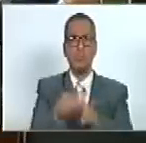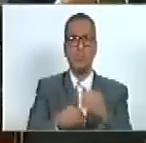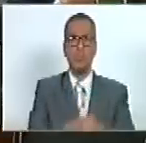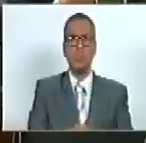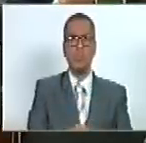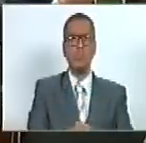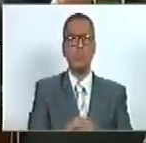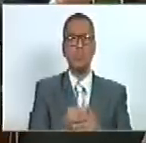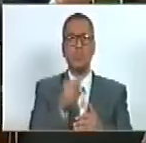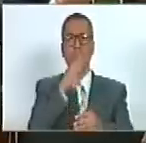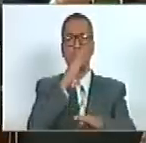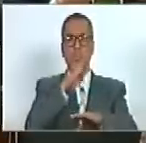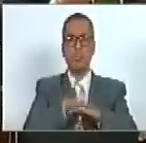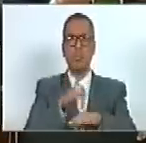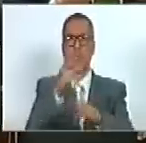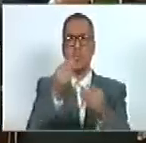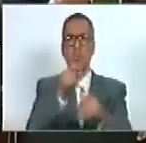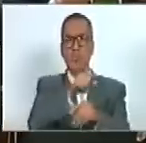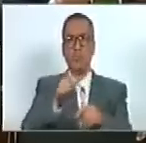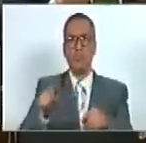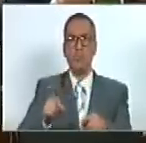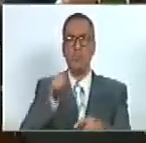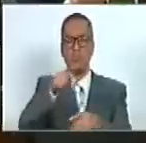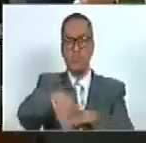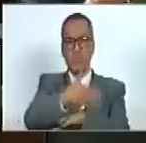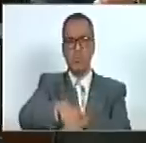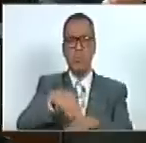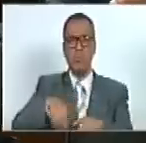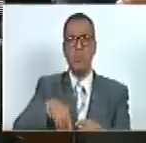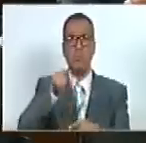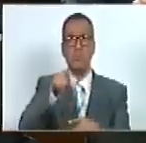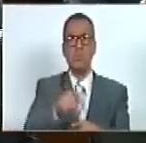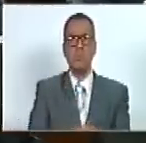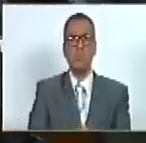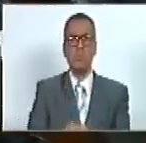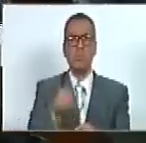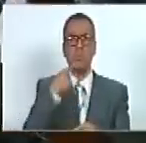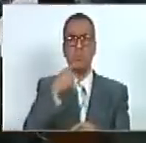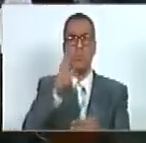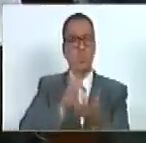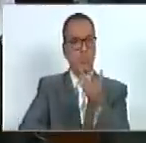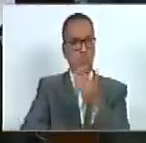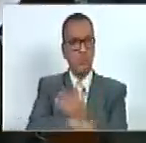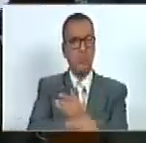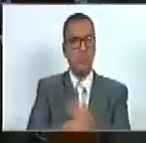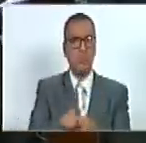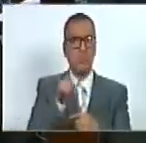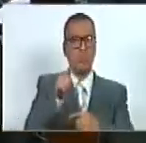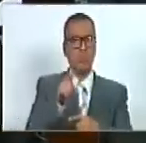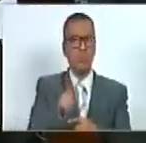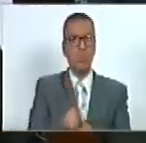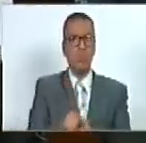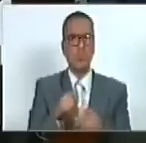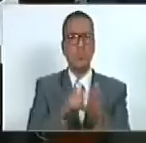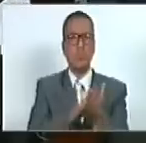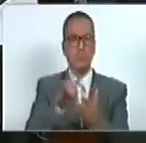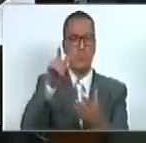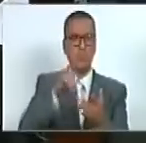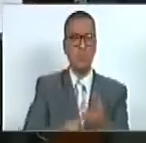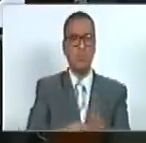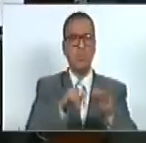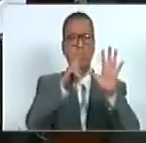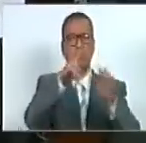Y muchos de ellos andan por las calles de Dios. Por cierto, el que se fue para irse pasó por más de